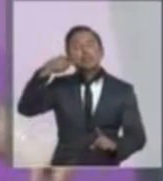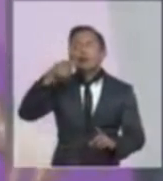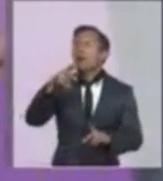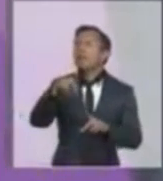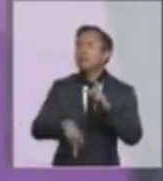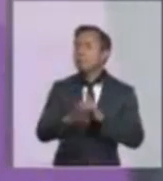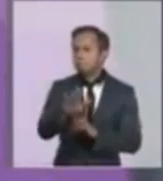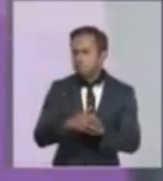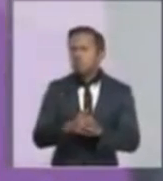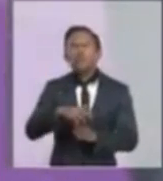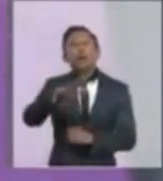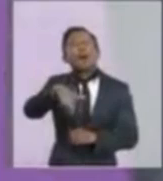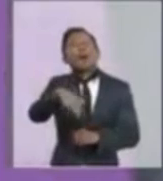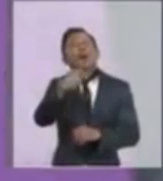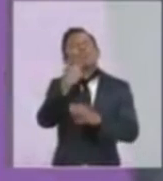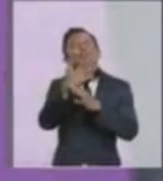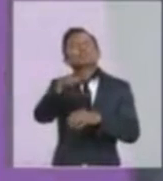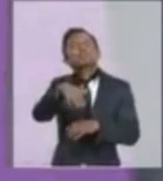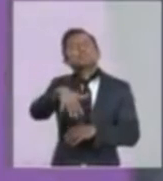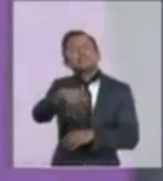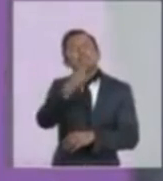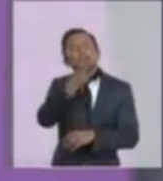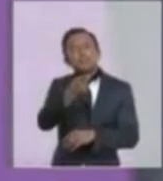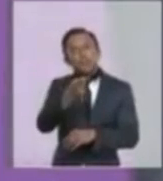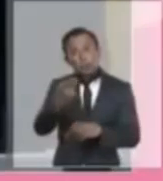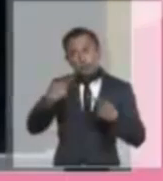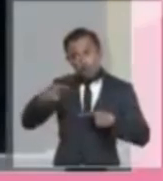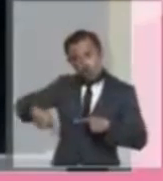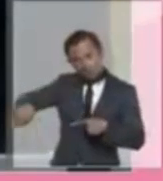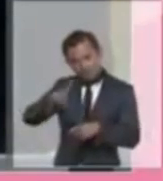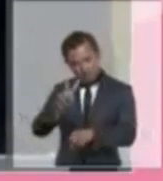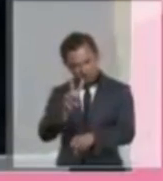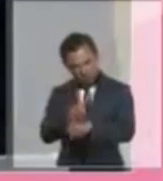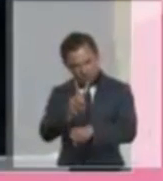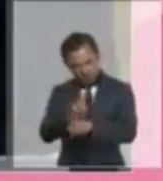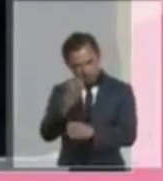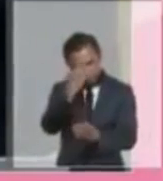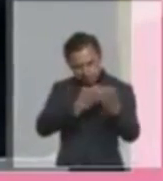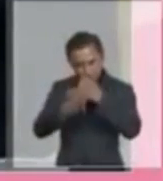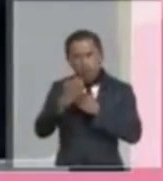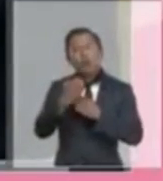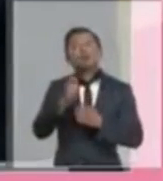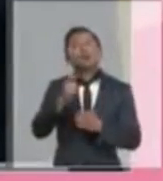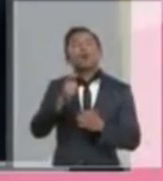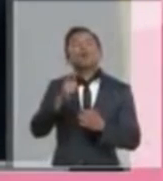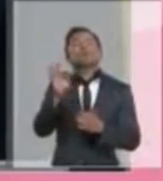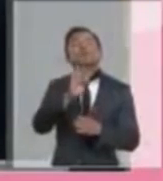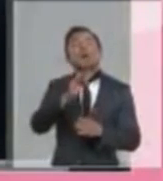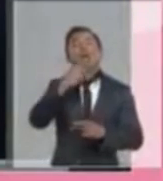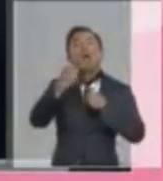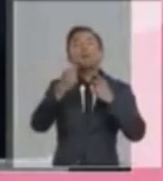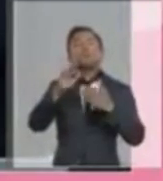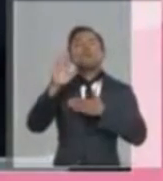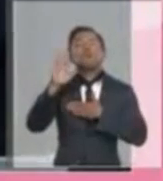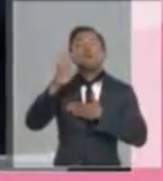qué sanciones? ¿Qué están dispuestos a pagar el día que les demostremos, como nos ha pasado muchas veces, que no cumplen sus promesas?